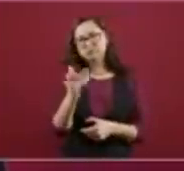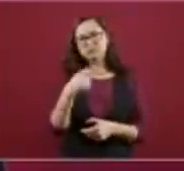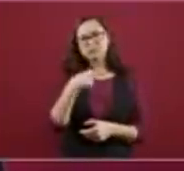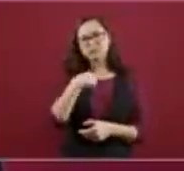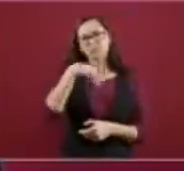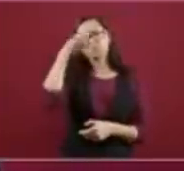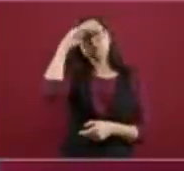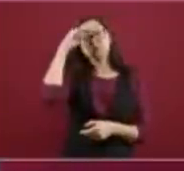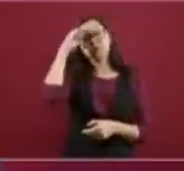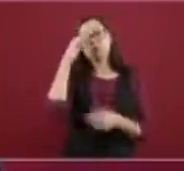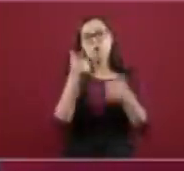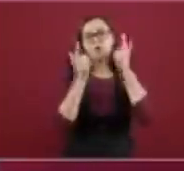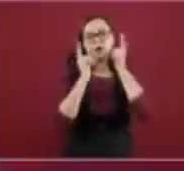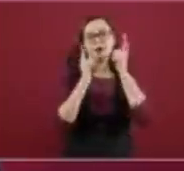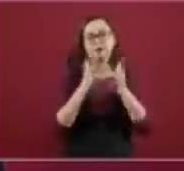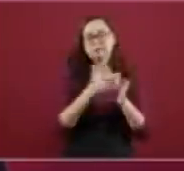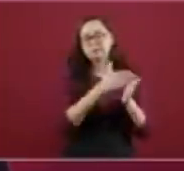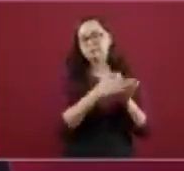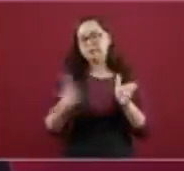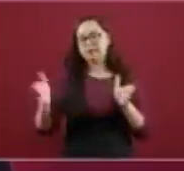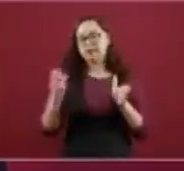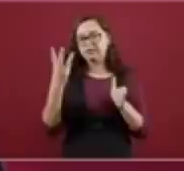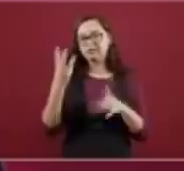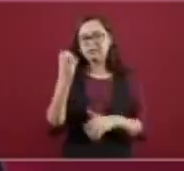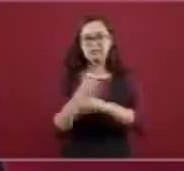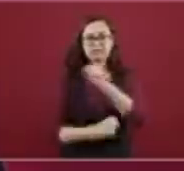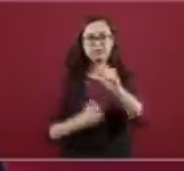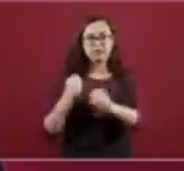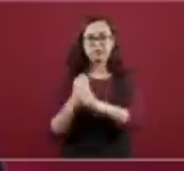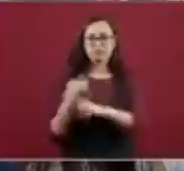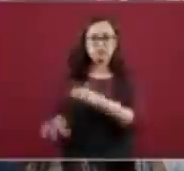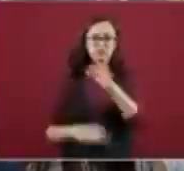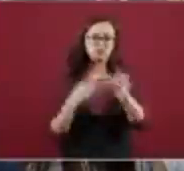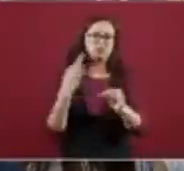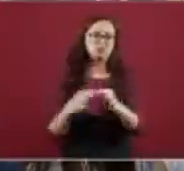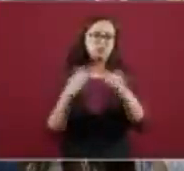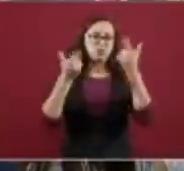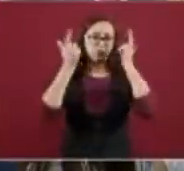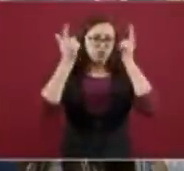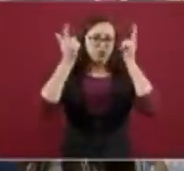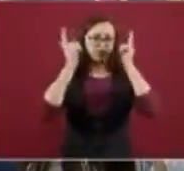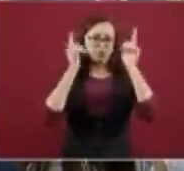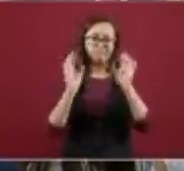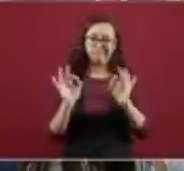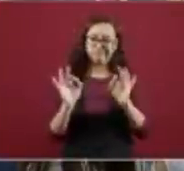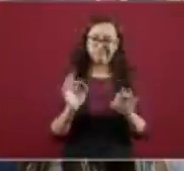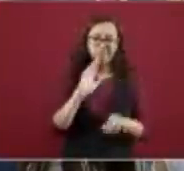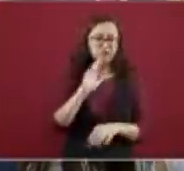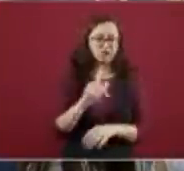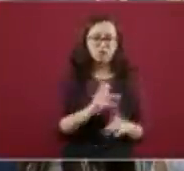del sexenio terminado, eso sería lo ideal, pero